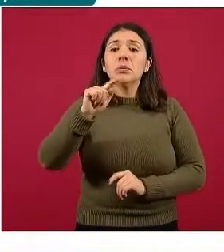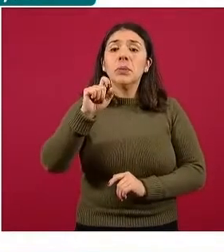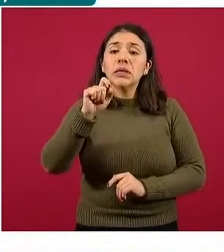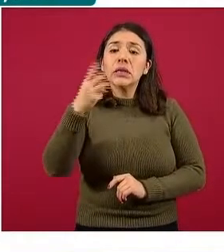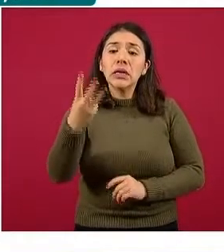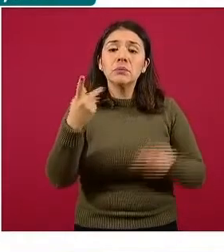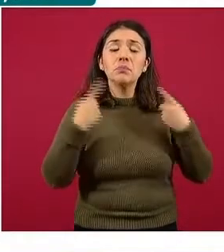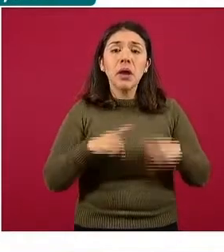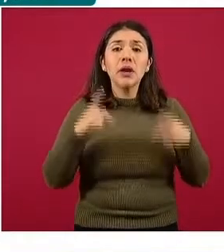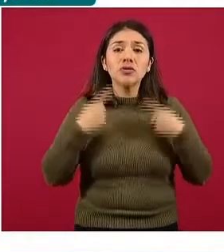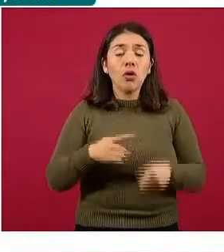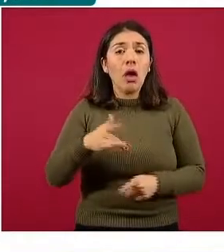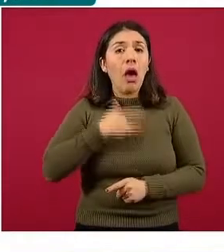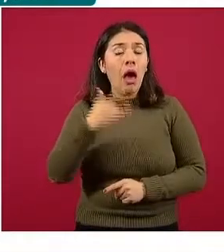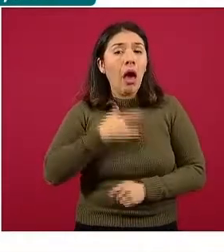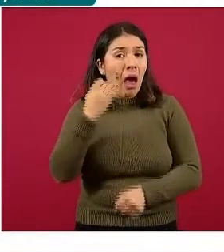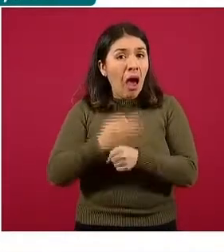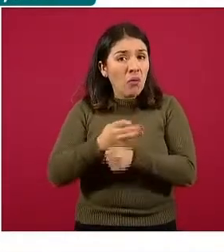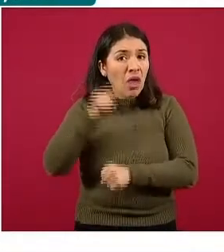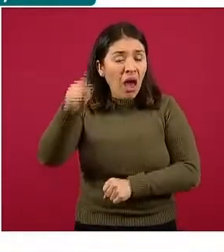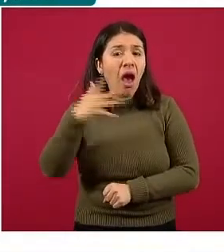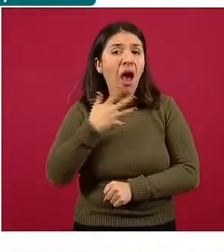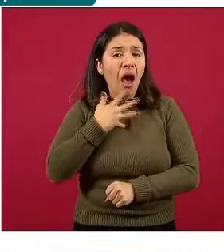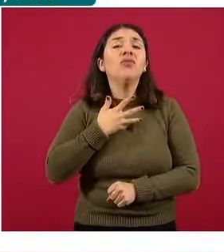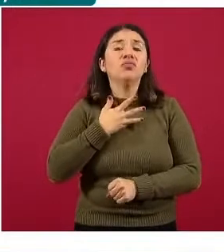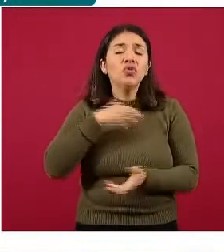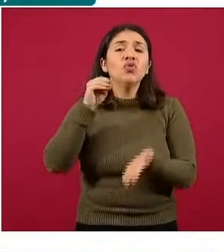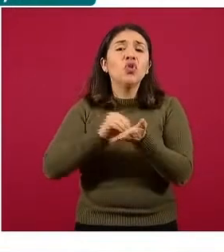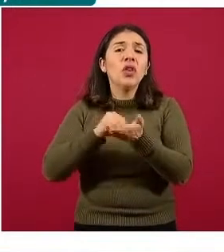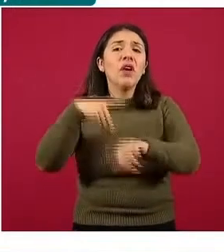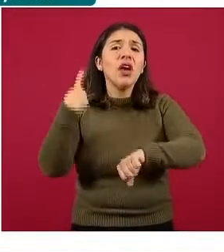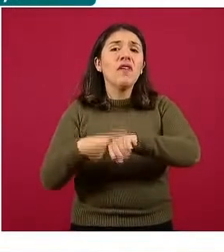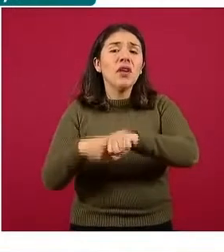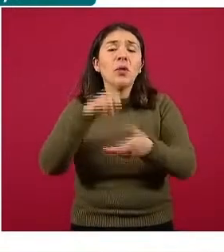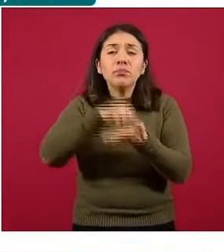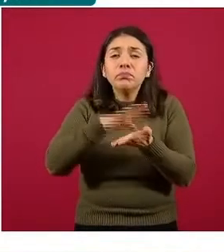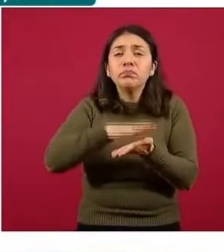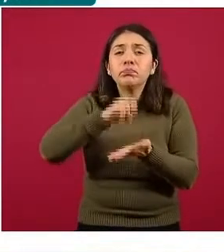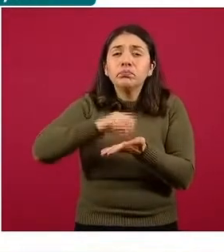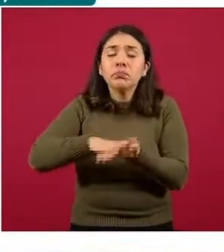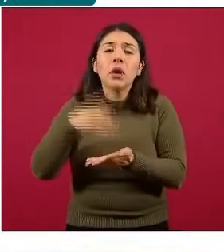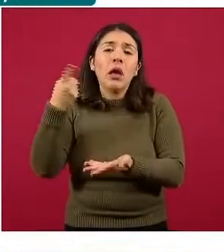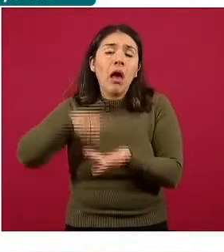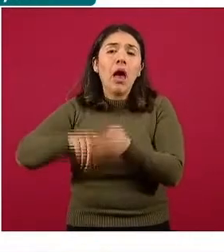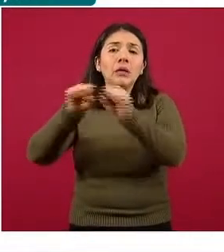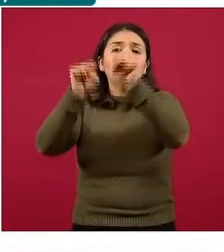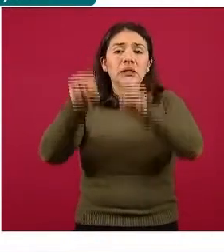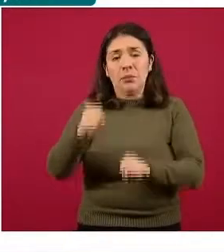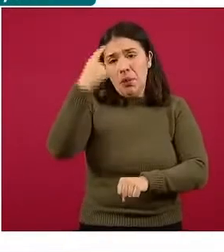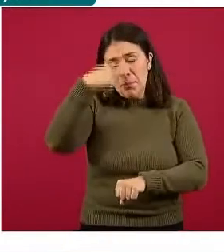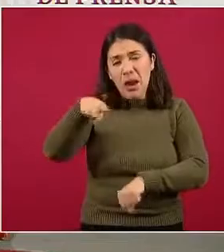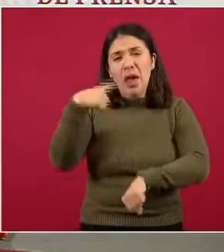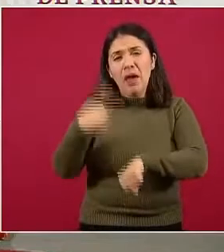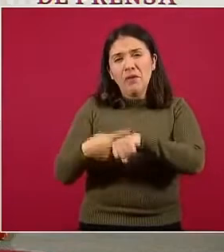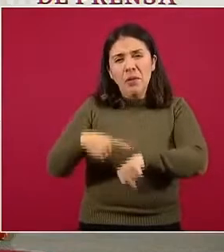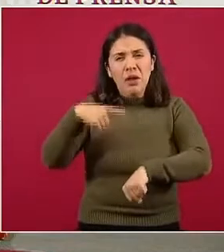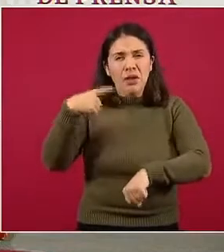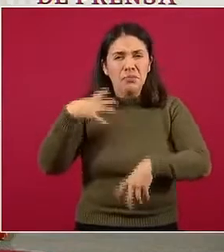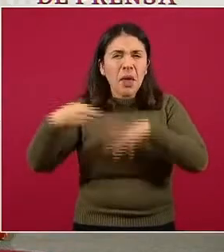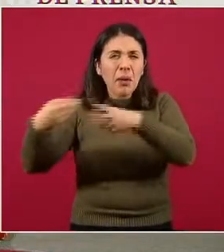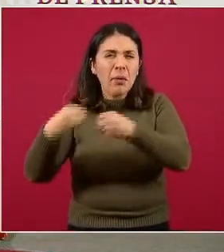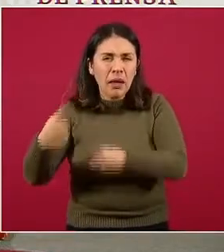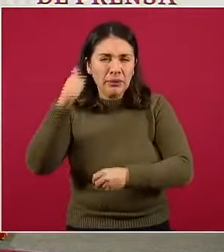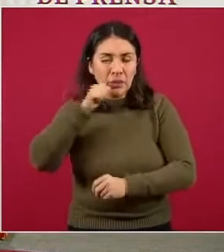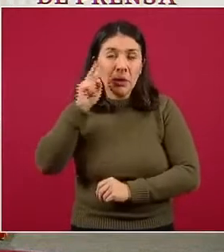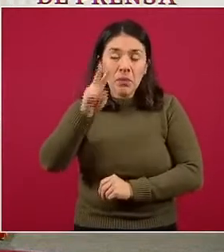71.323 personas que se estima tienen un caso activo y que ha sido registrado en el Sistema Nacional de Vigilancia Epidemiológica. Como